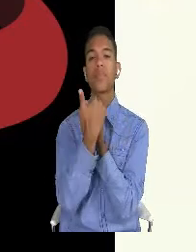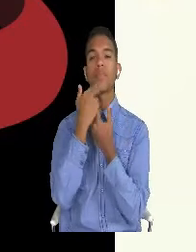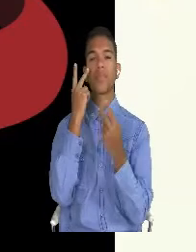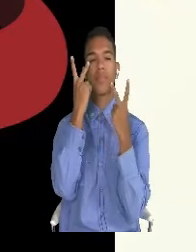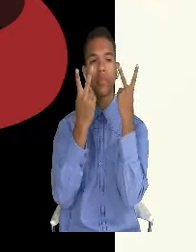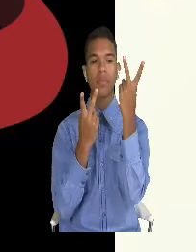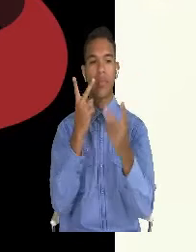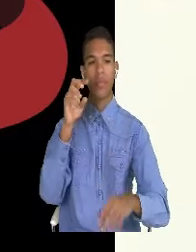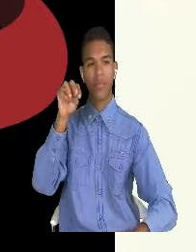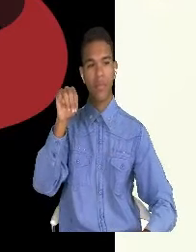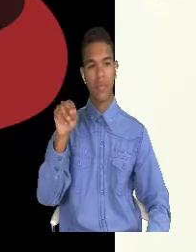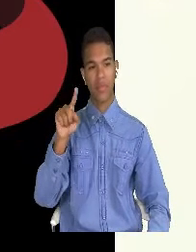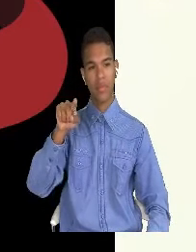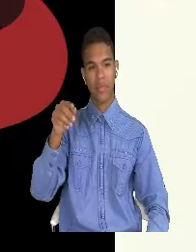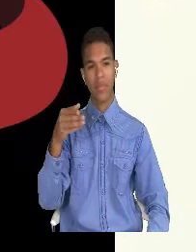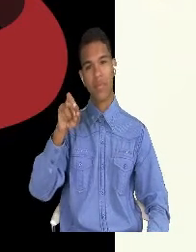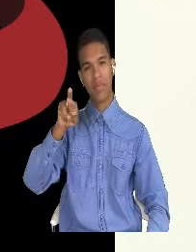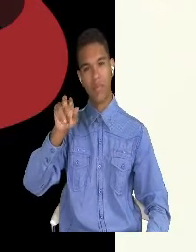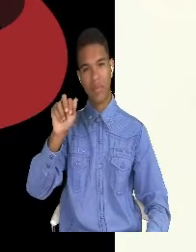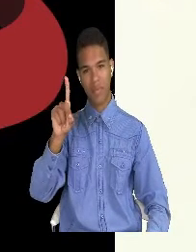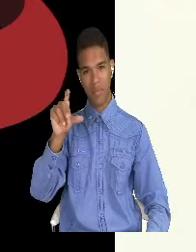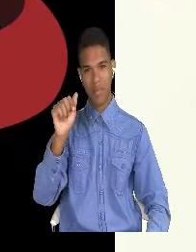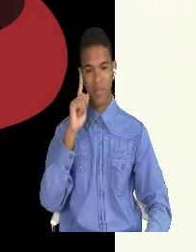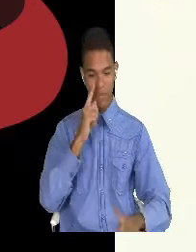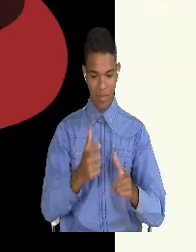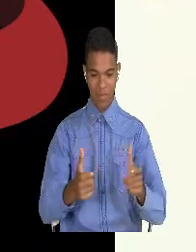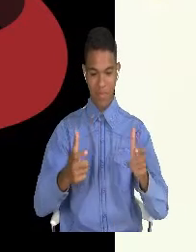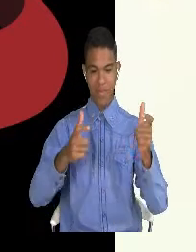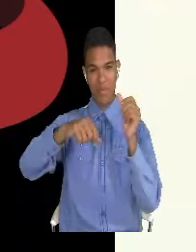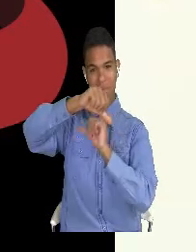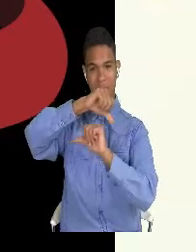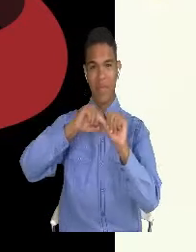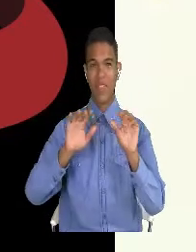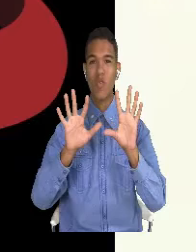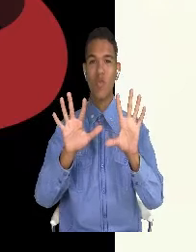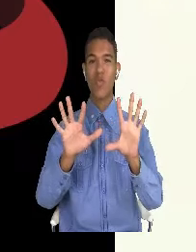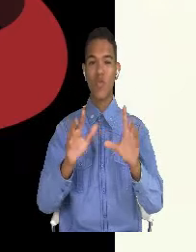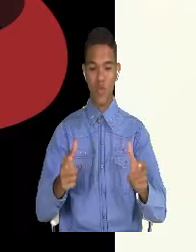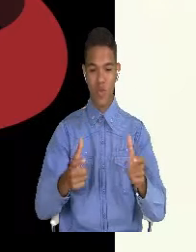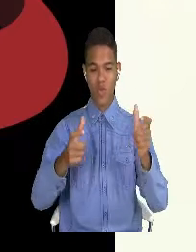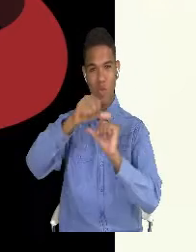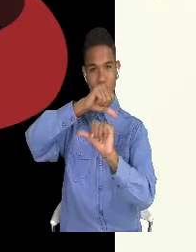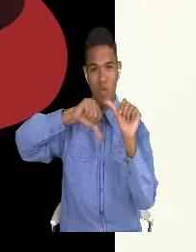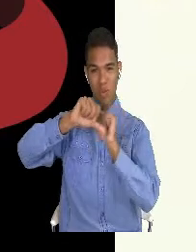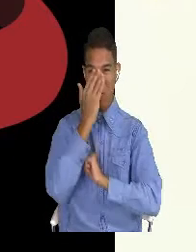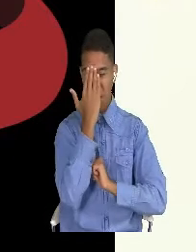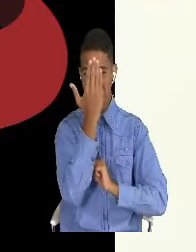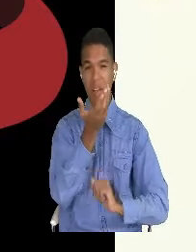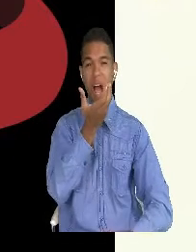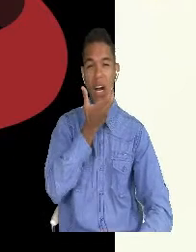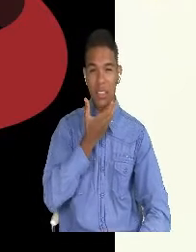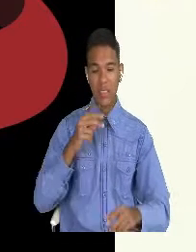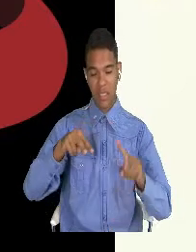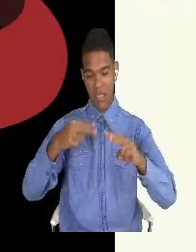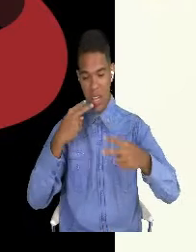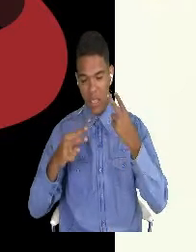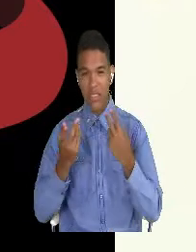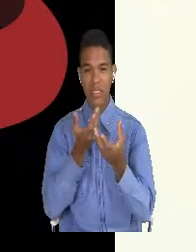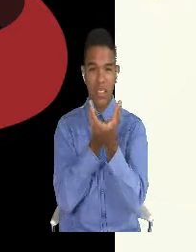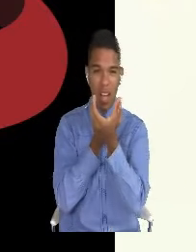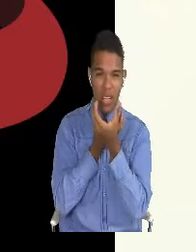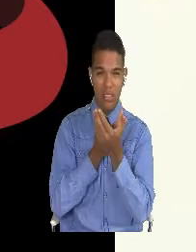Prada, ubicado ahí en el Parque a la Vida, un restaurante donde van a encontrar todo lo que es comida rápida, hamburguesas, picadas, ¿sí? Entonces